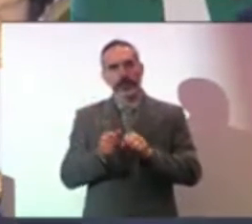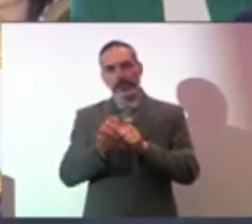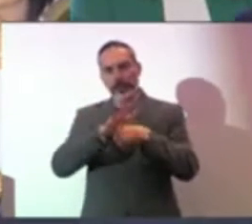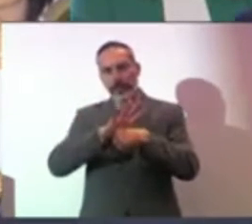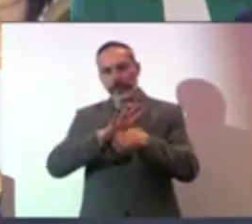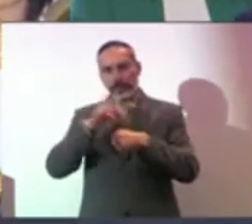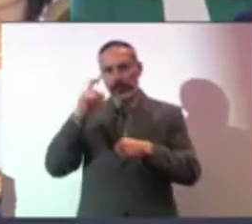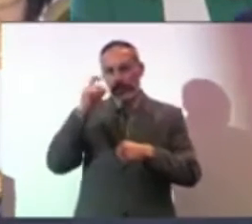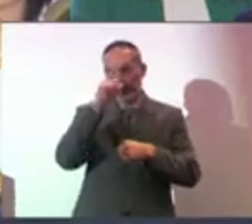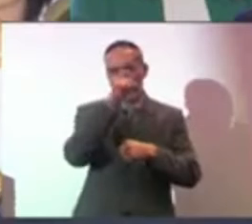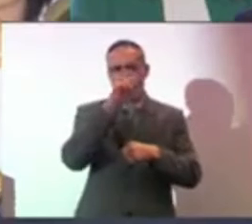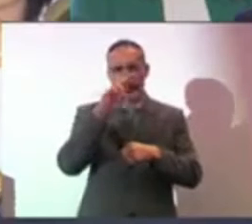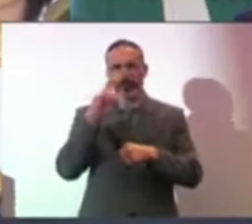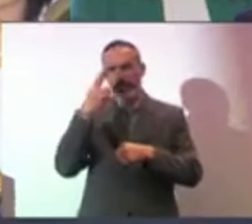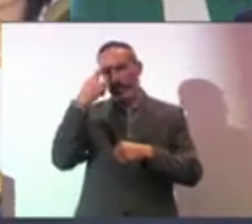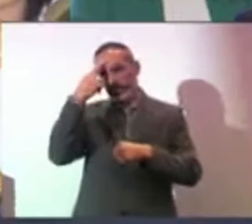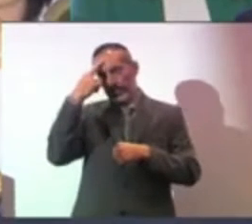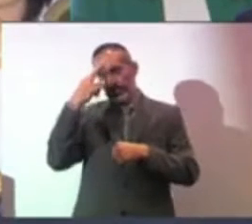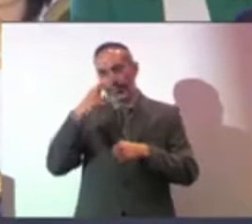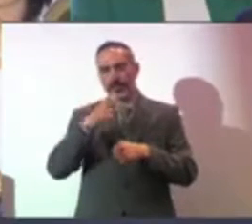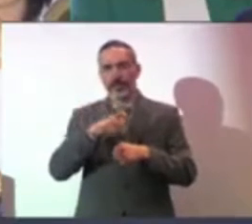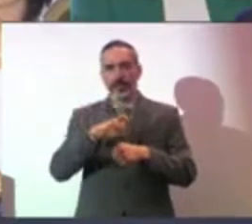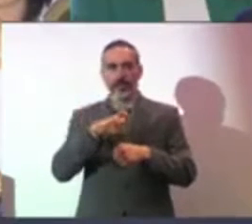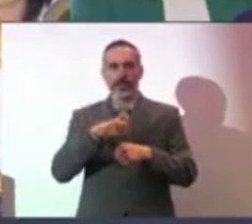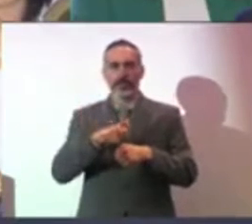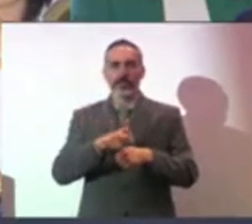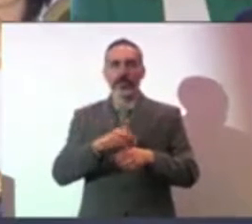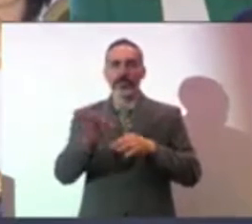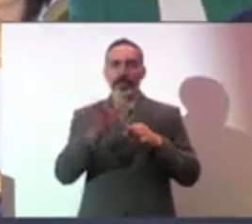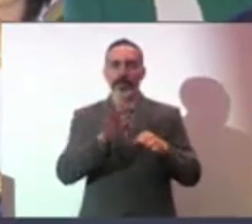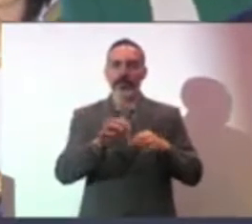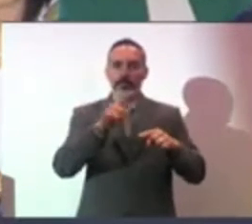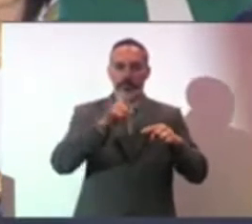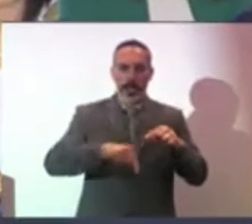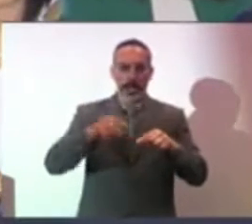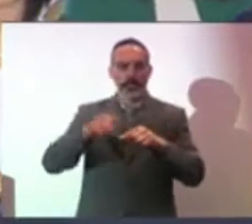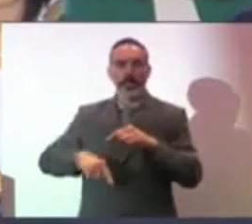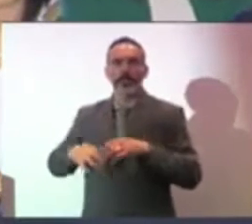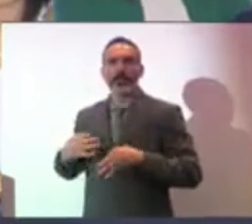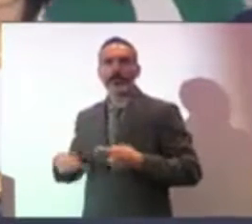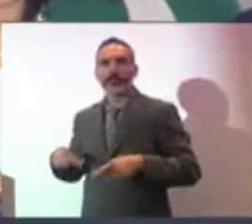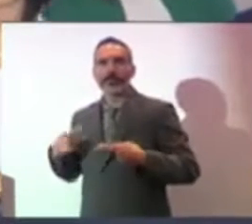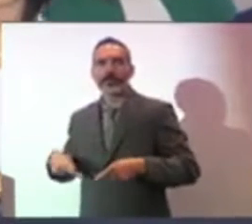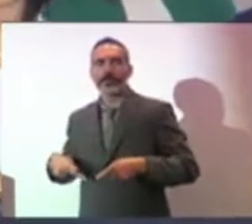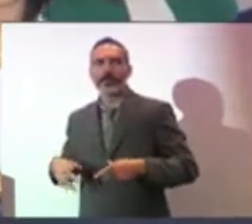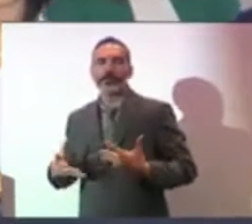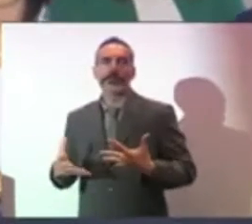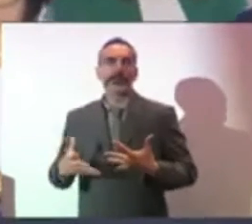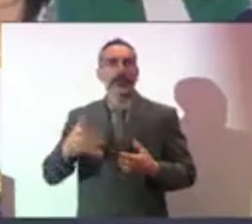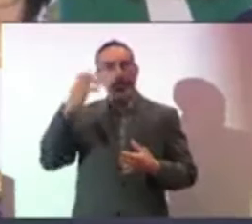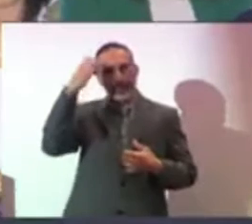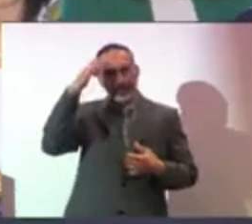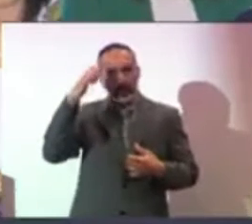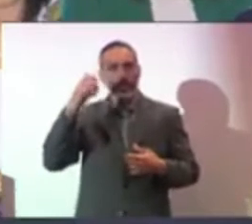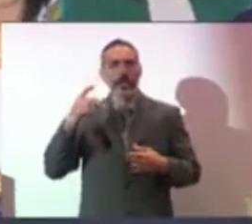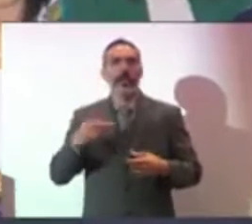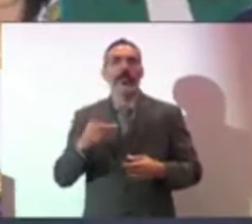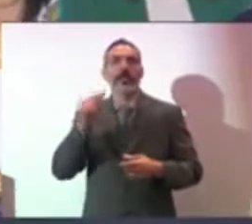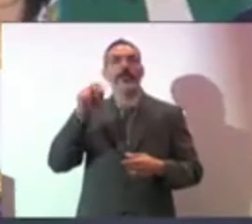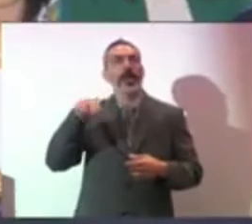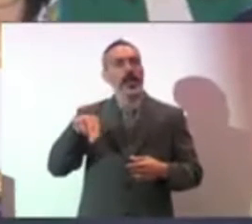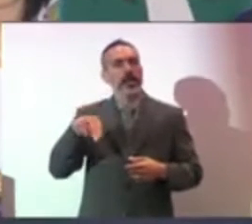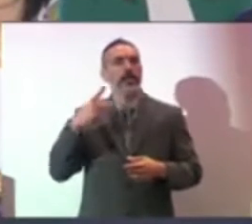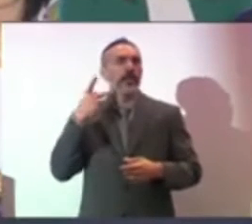y con recortes en las participaciones federales, para revertir los indicadores que colocaban a nuestro